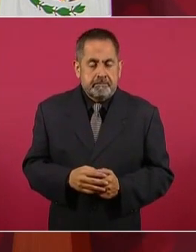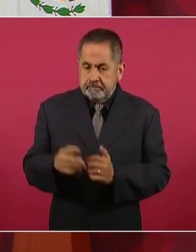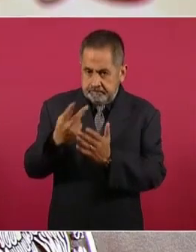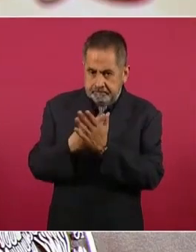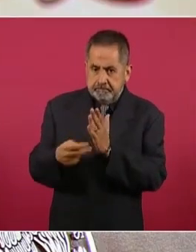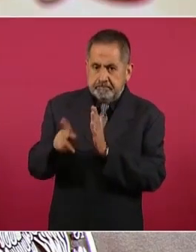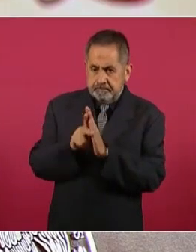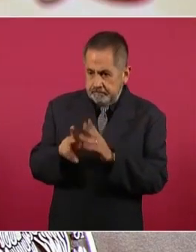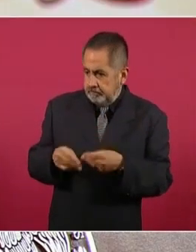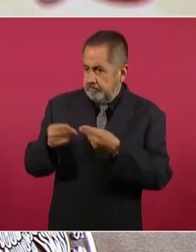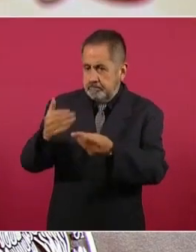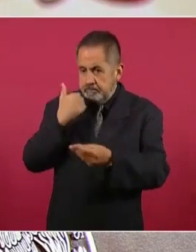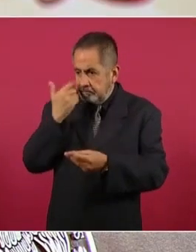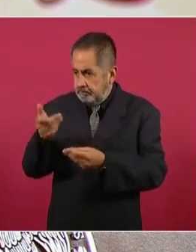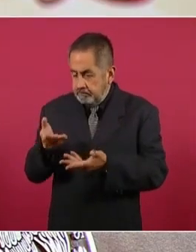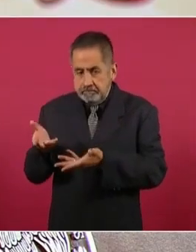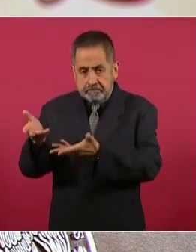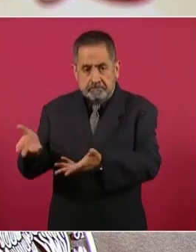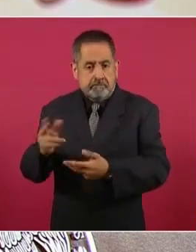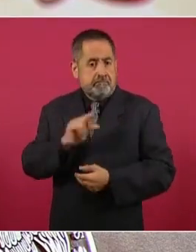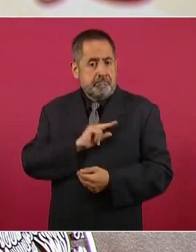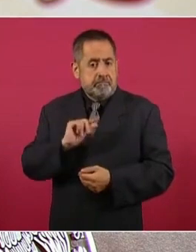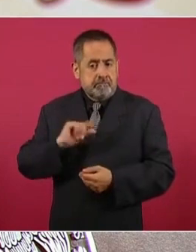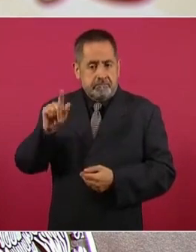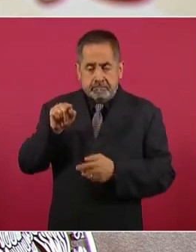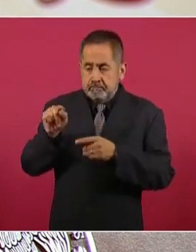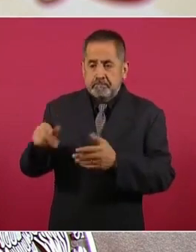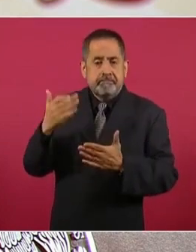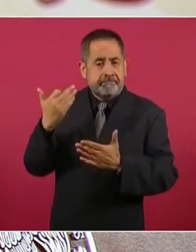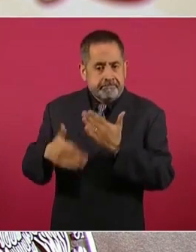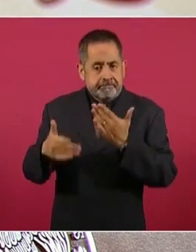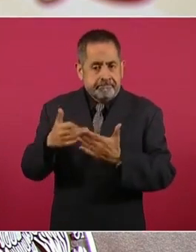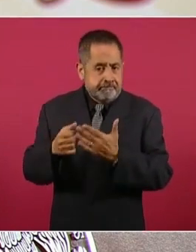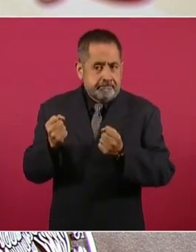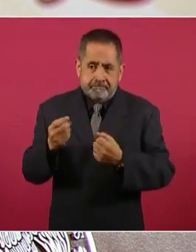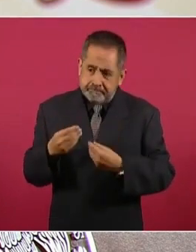plazas a especialistas